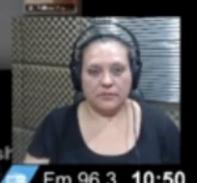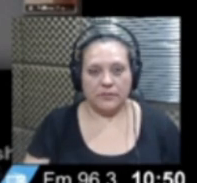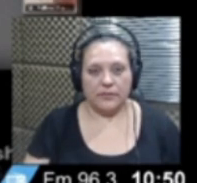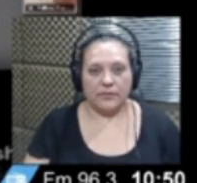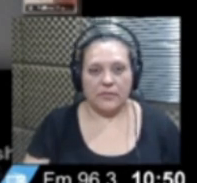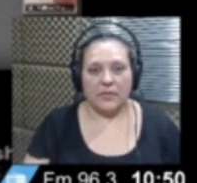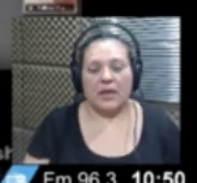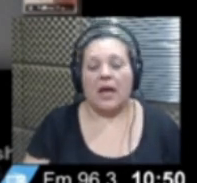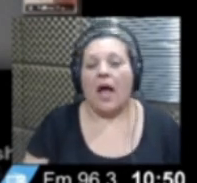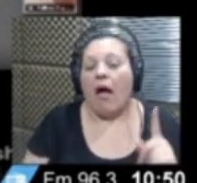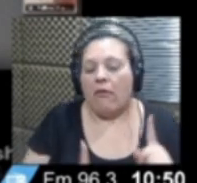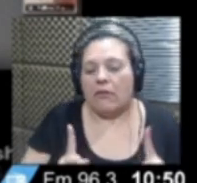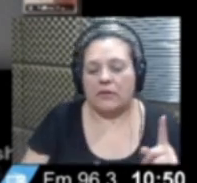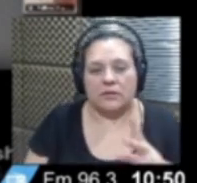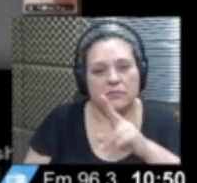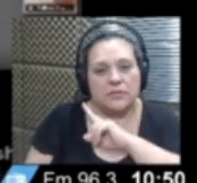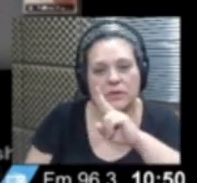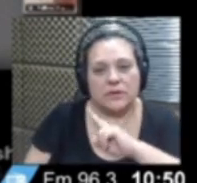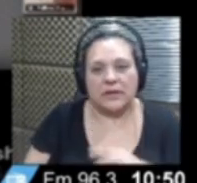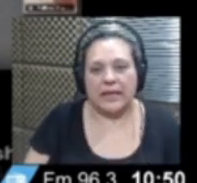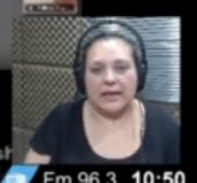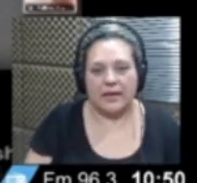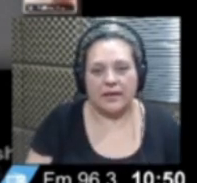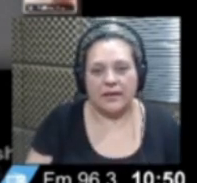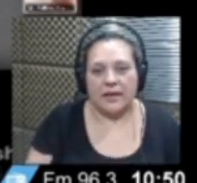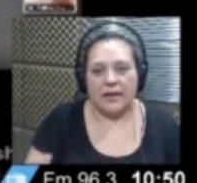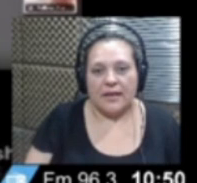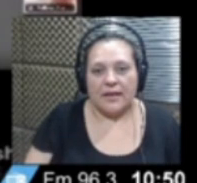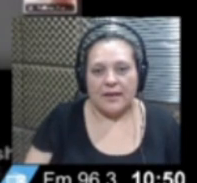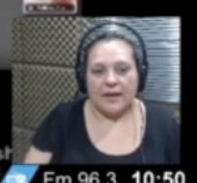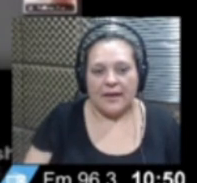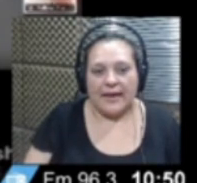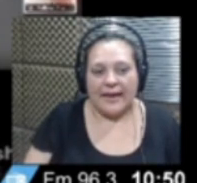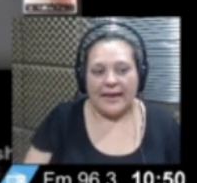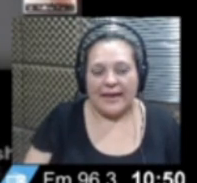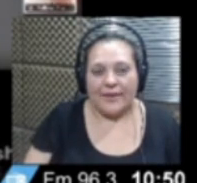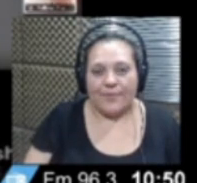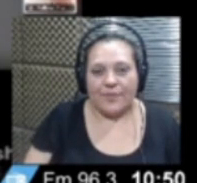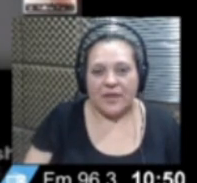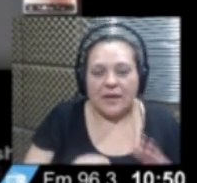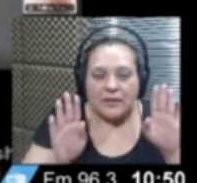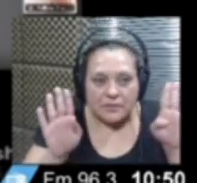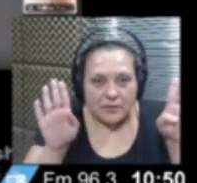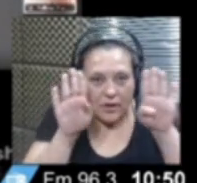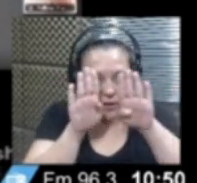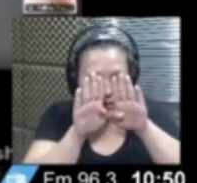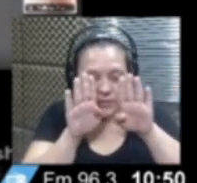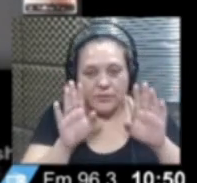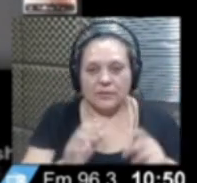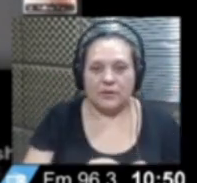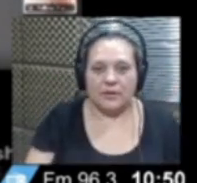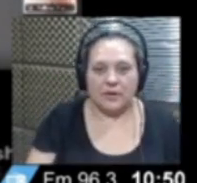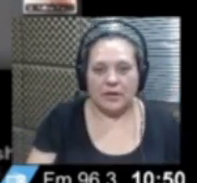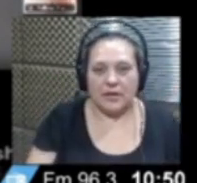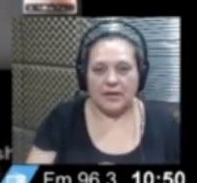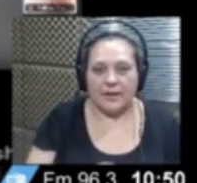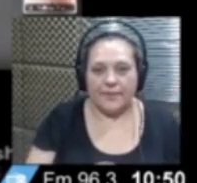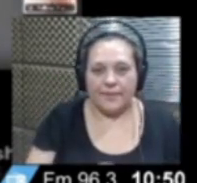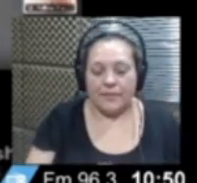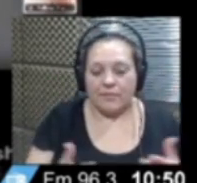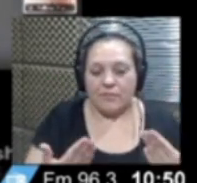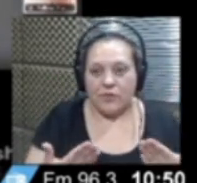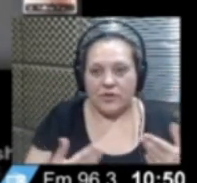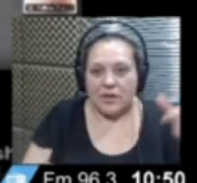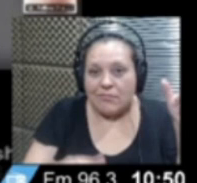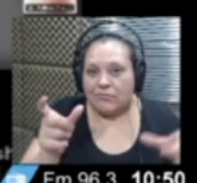invisibilizadas dentro de la misma lucha feminista posmoderna, pero las mujeres de la lucha de base que hicieron a